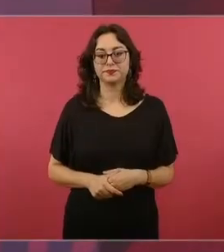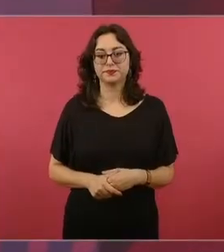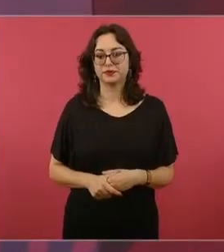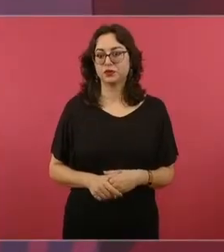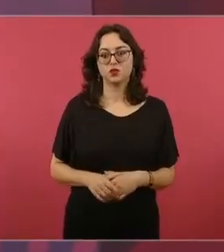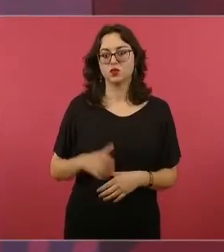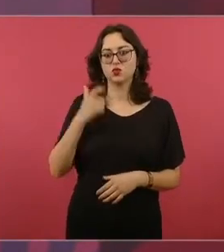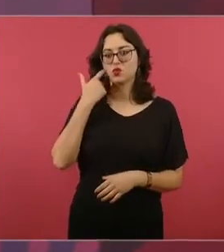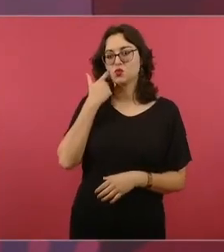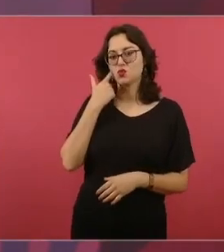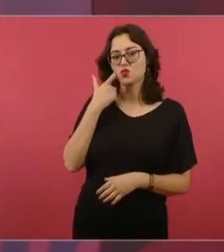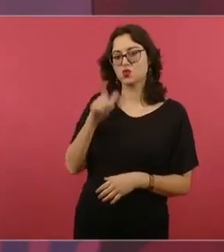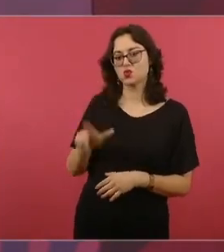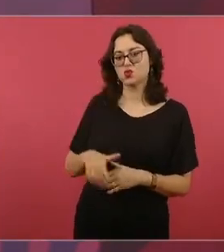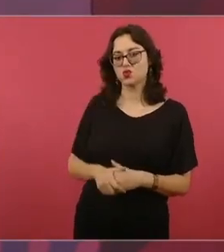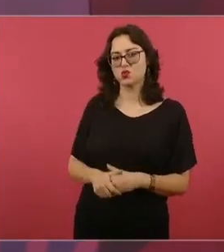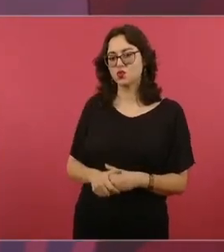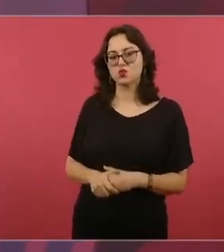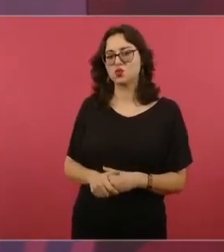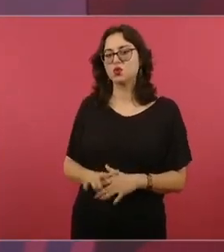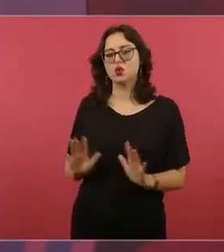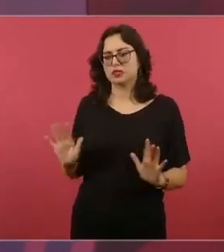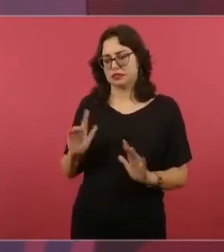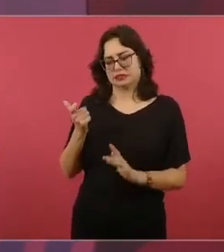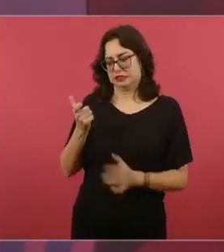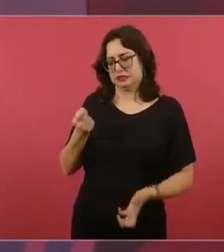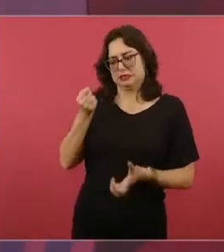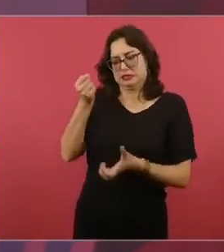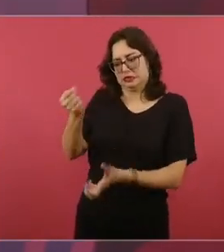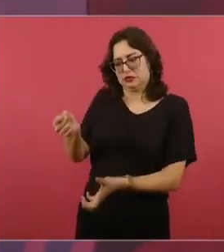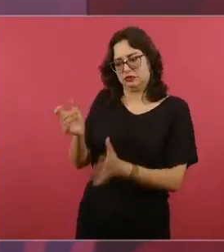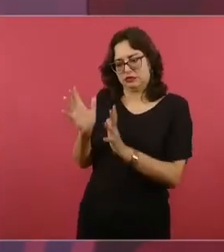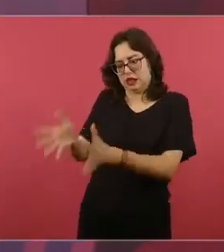y no querían, nada más querían dar el